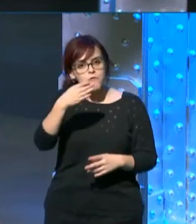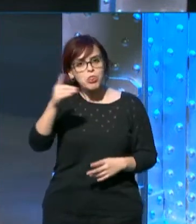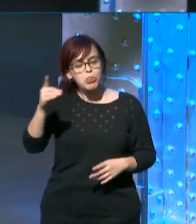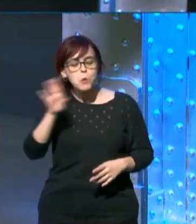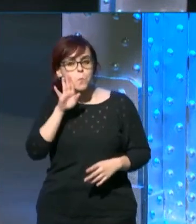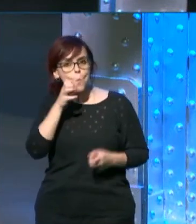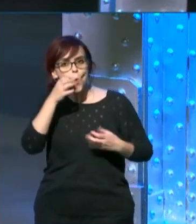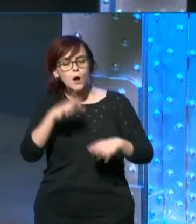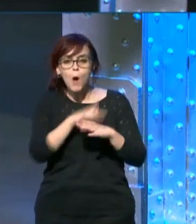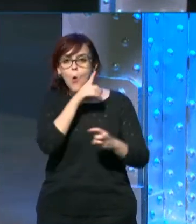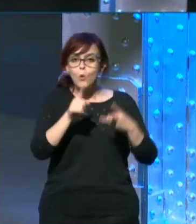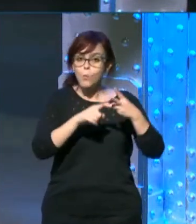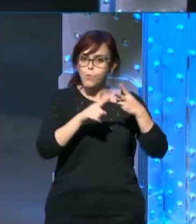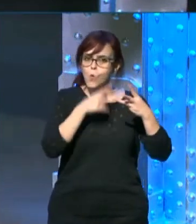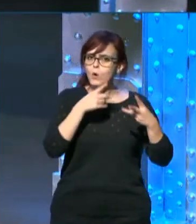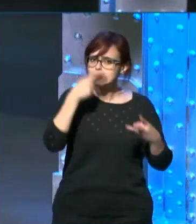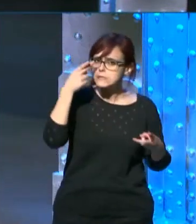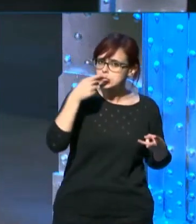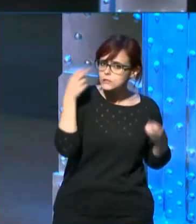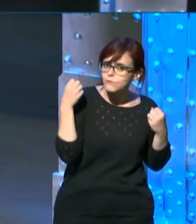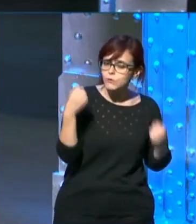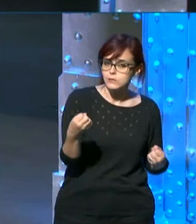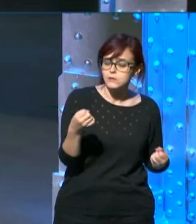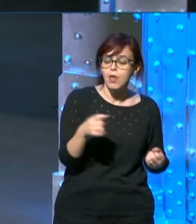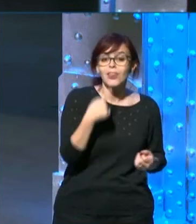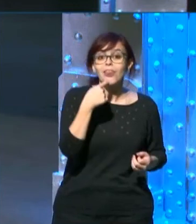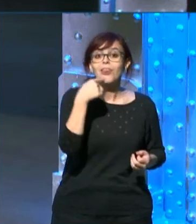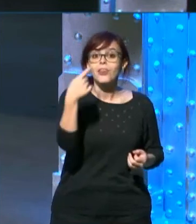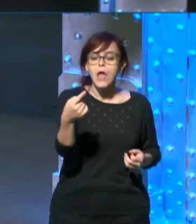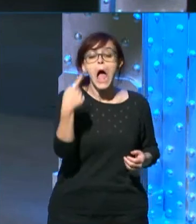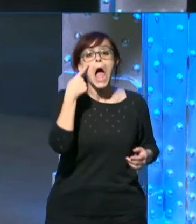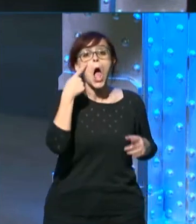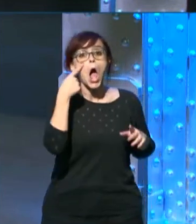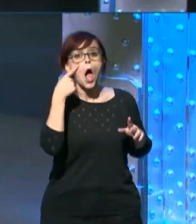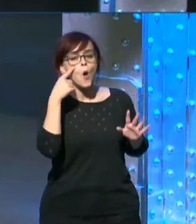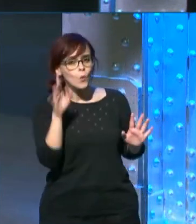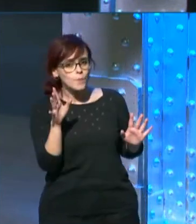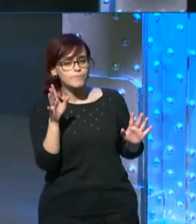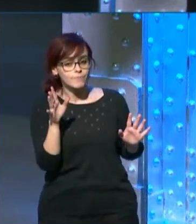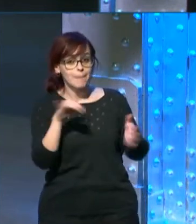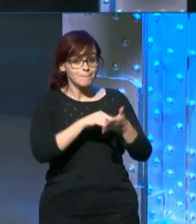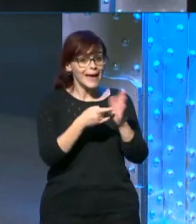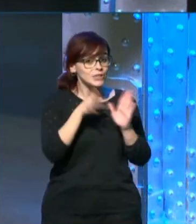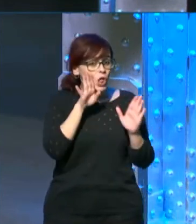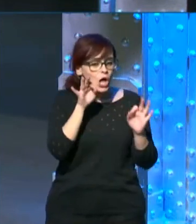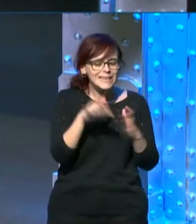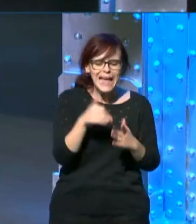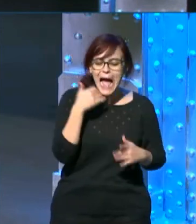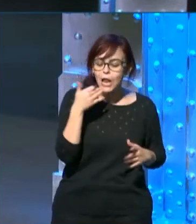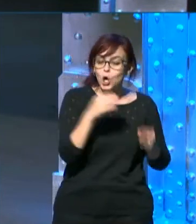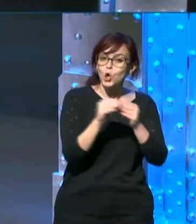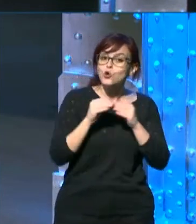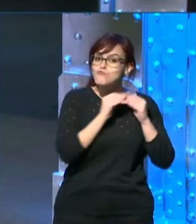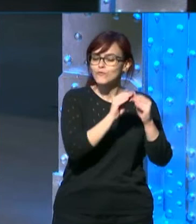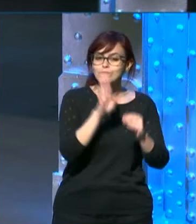Teníamos un tercer punto también muy interesante, ¿vale? Decían, ojo, En la metodología hay un artefacto común,